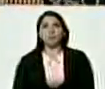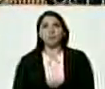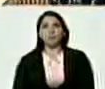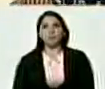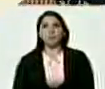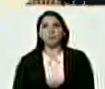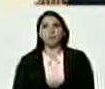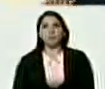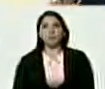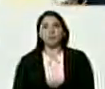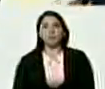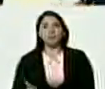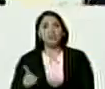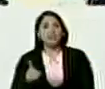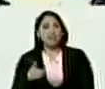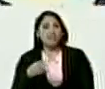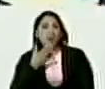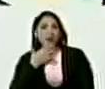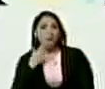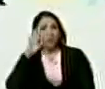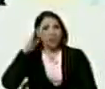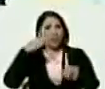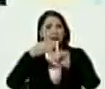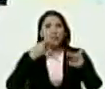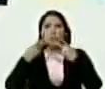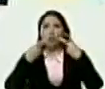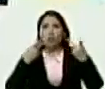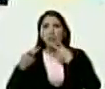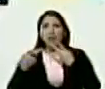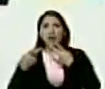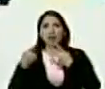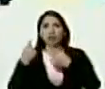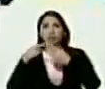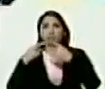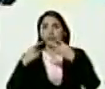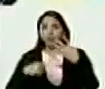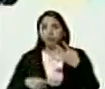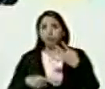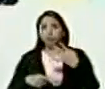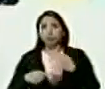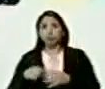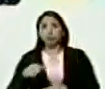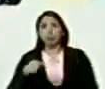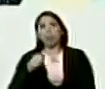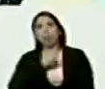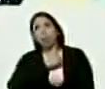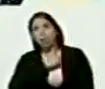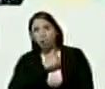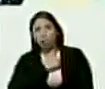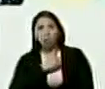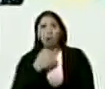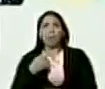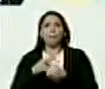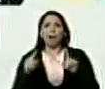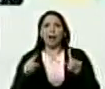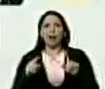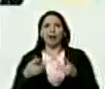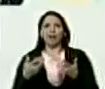política, que hay algunas autoridades que se trepan a los púlpitos para corromper el Evangelio,